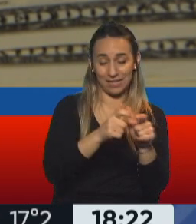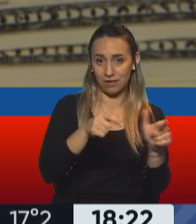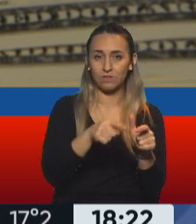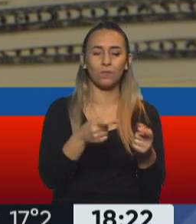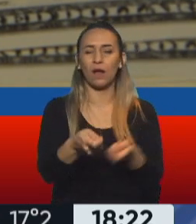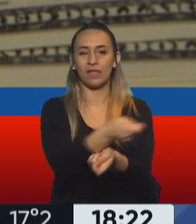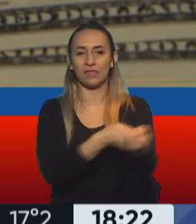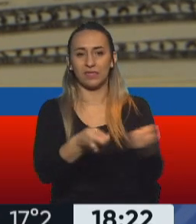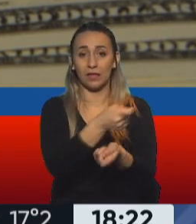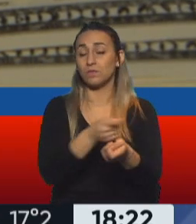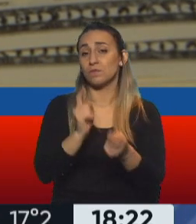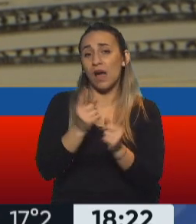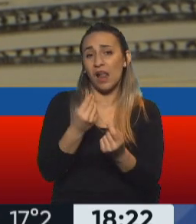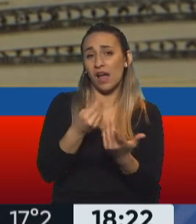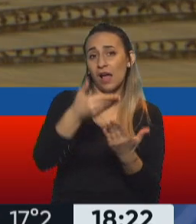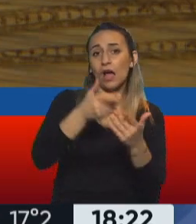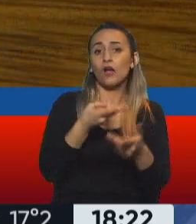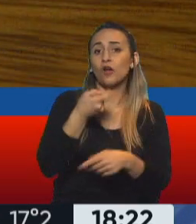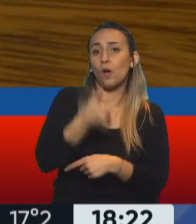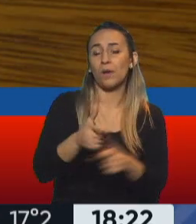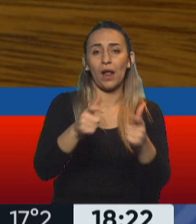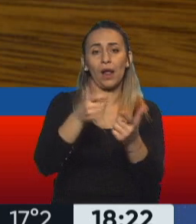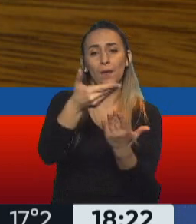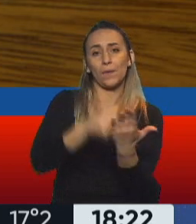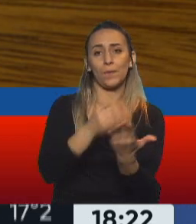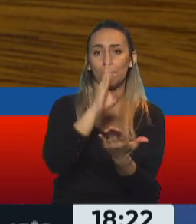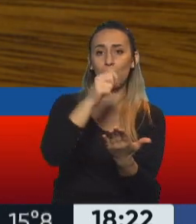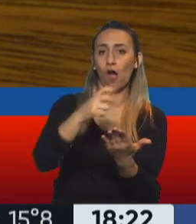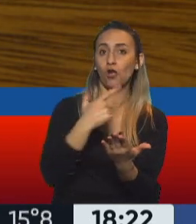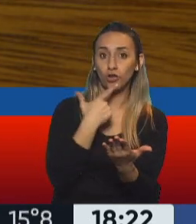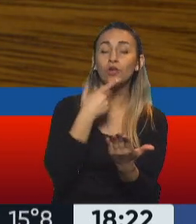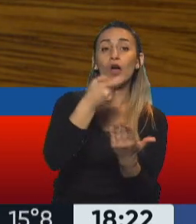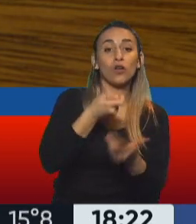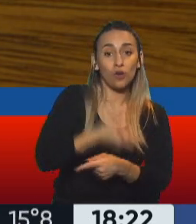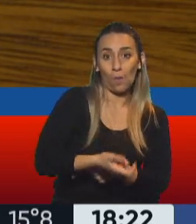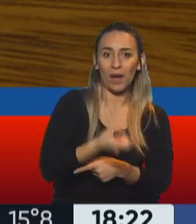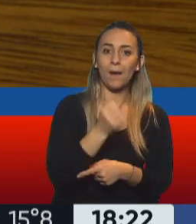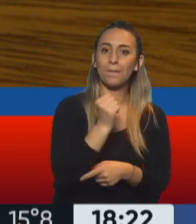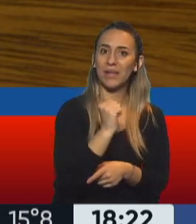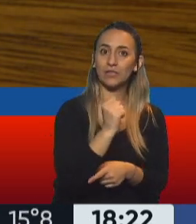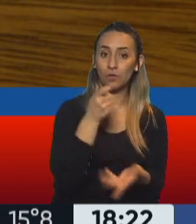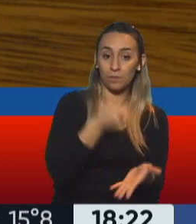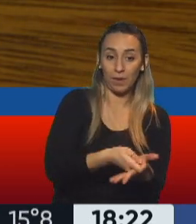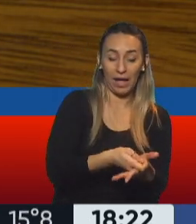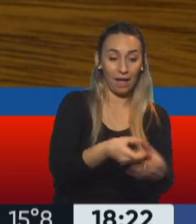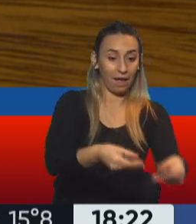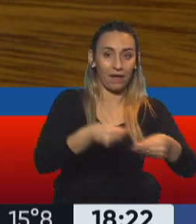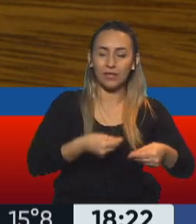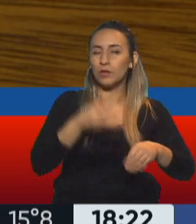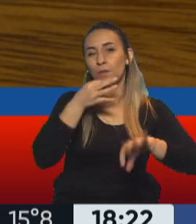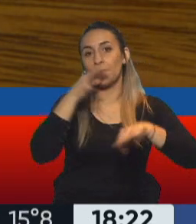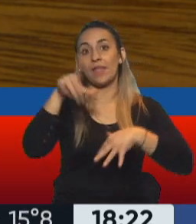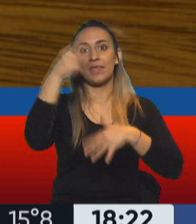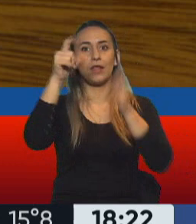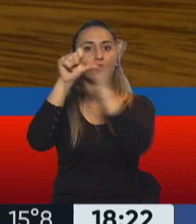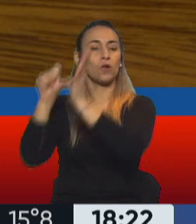comprar bonos aquí en Argentina, que también cotizan en el exterior, digamos, comprarlos aquí en pesos, venderlos en el exterior en